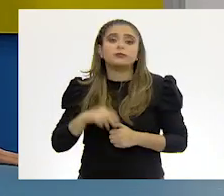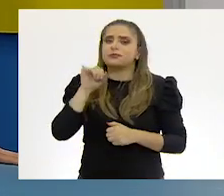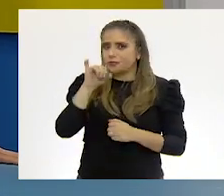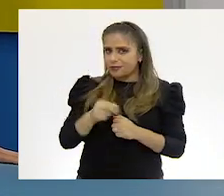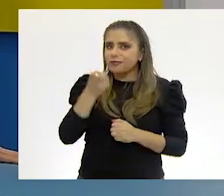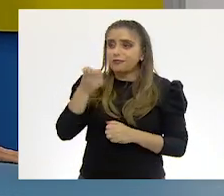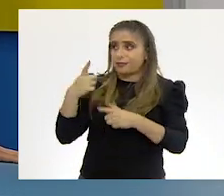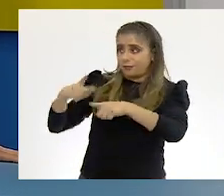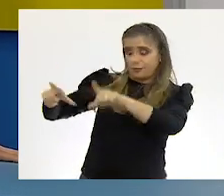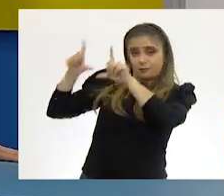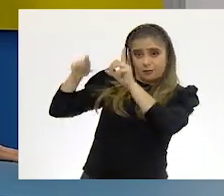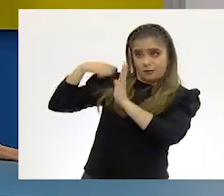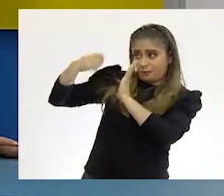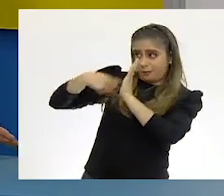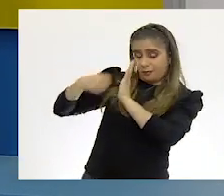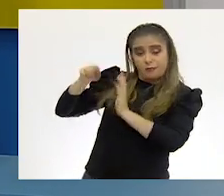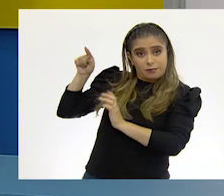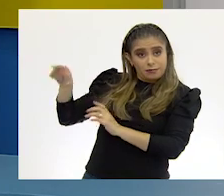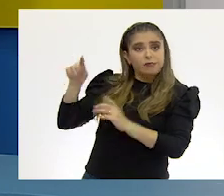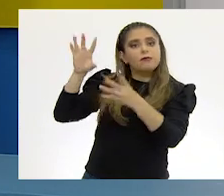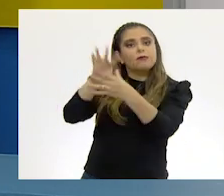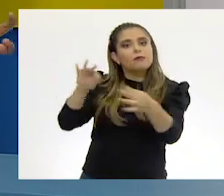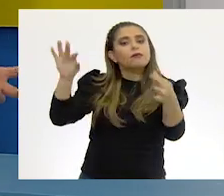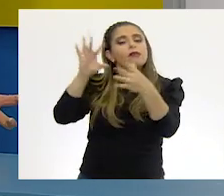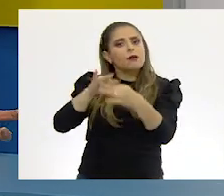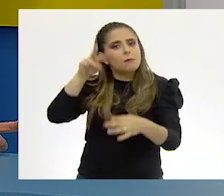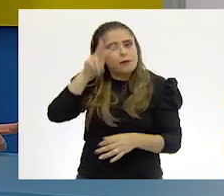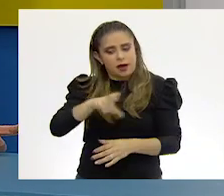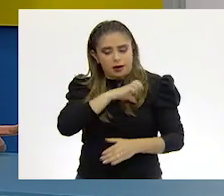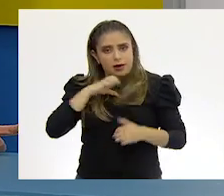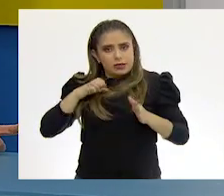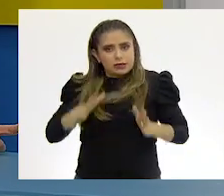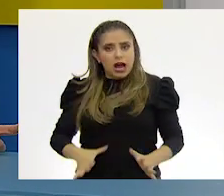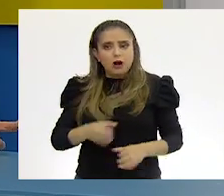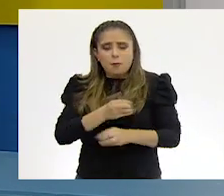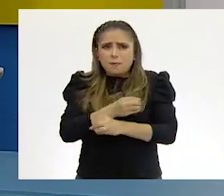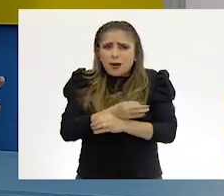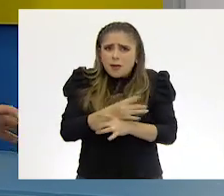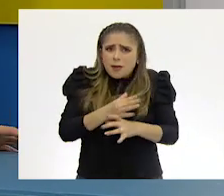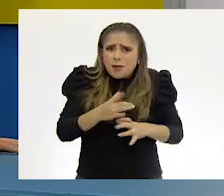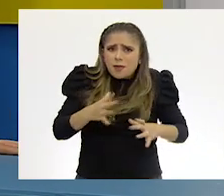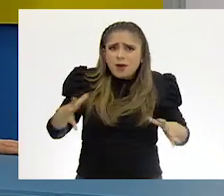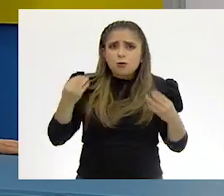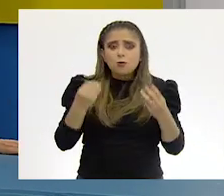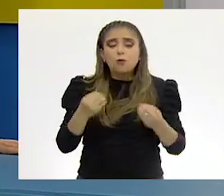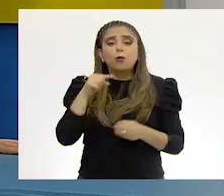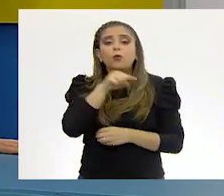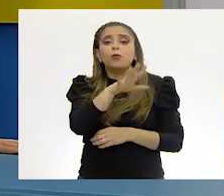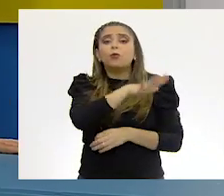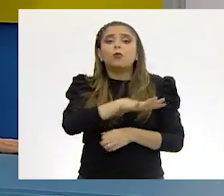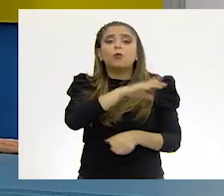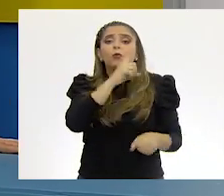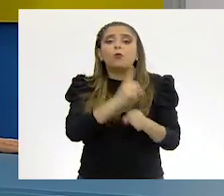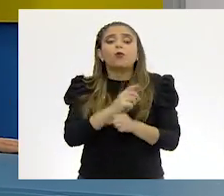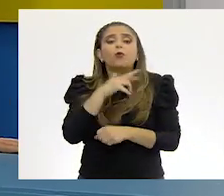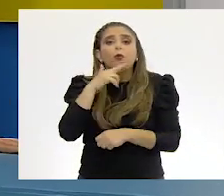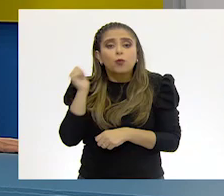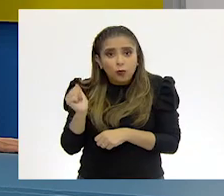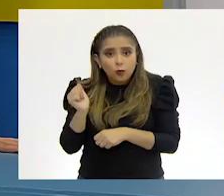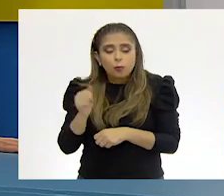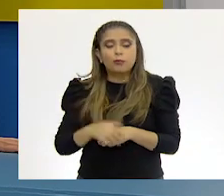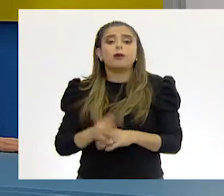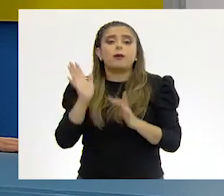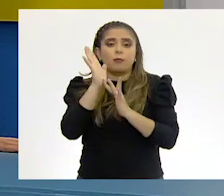fue adquiriendo mayor influencia el cristianismo en Roma. Y entonces, tras la muerte